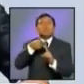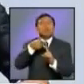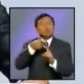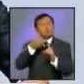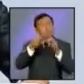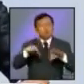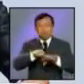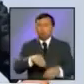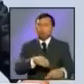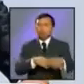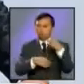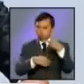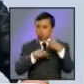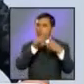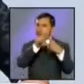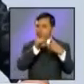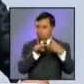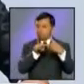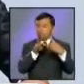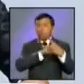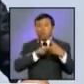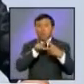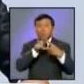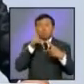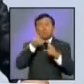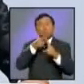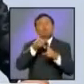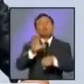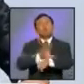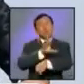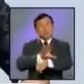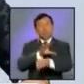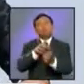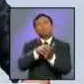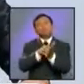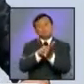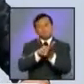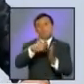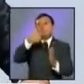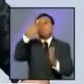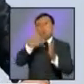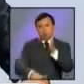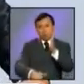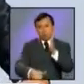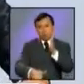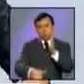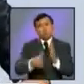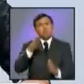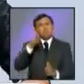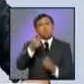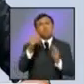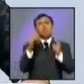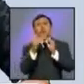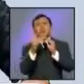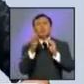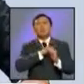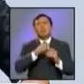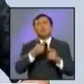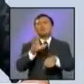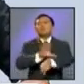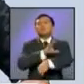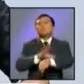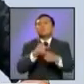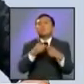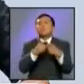mundo quiere darle pensión a los viejitos hoy todo mundo pretende el estado de bienestar hoy todo mundo quiere bajar